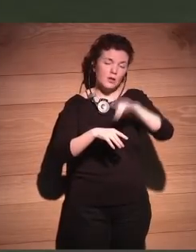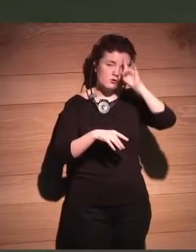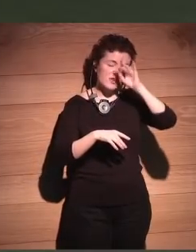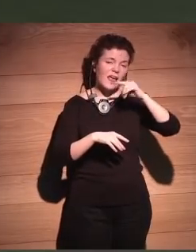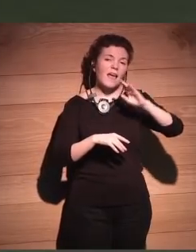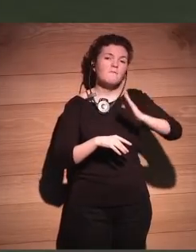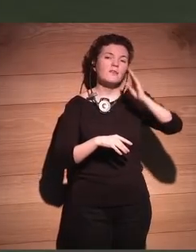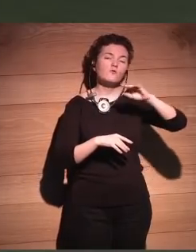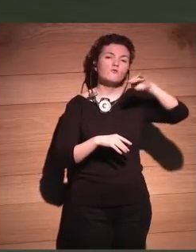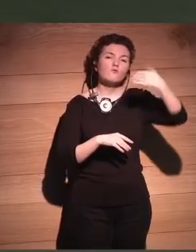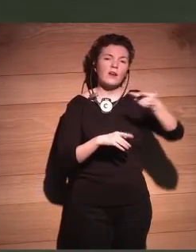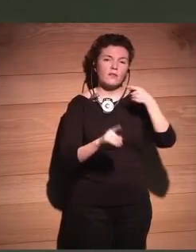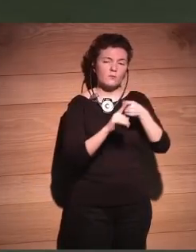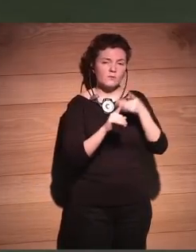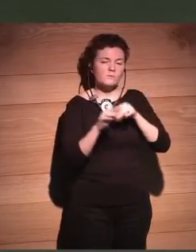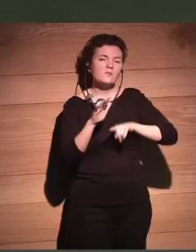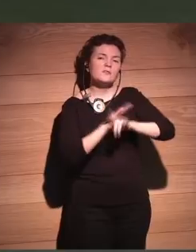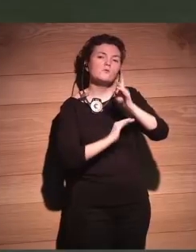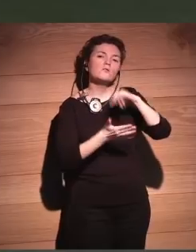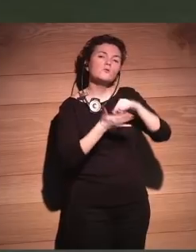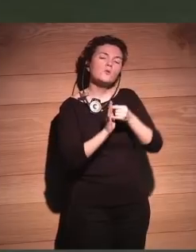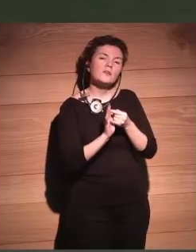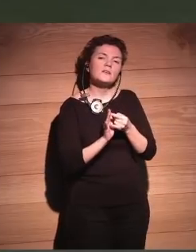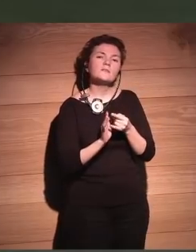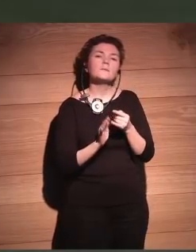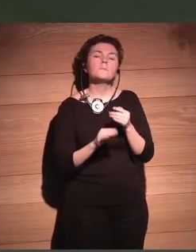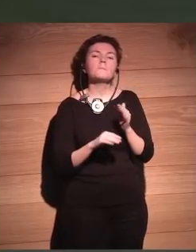objetivo. Estamos desarrollando unas tecnologías para